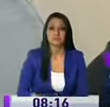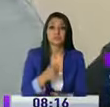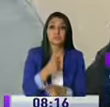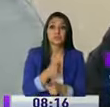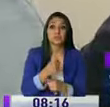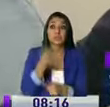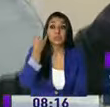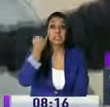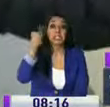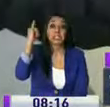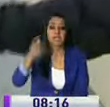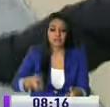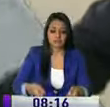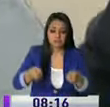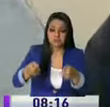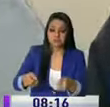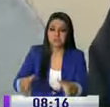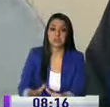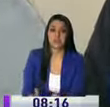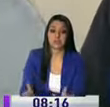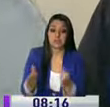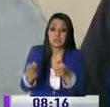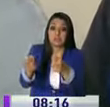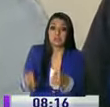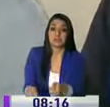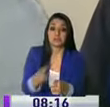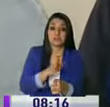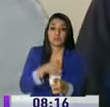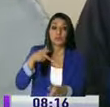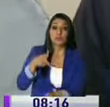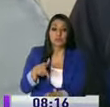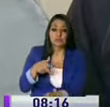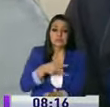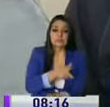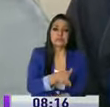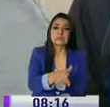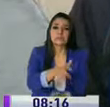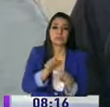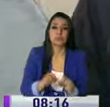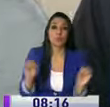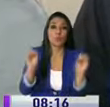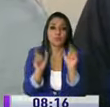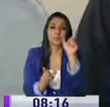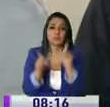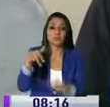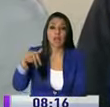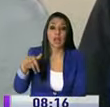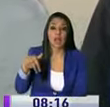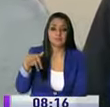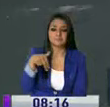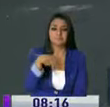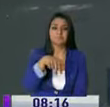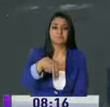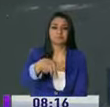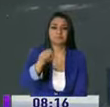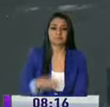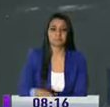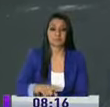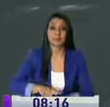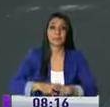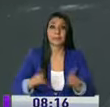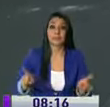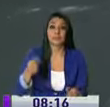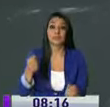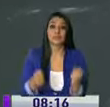puesto esta maceta para protegerla de los carros mismos y de igual manera para los peatones. Sin embargo,